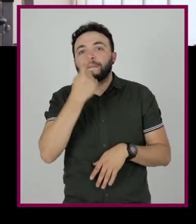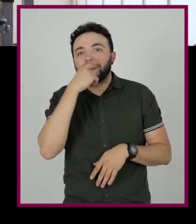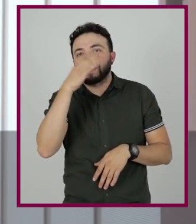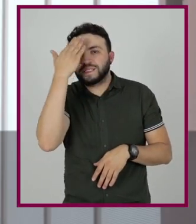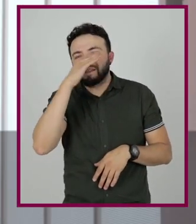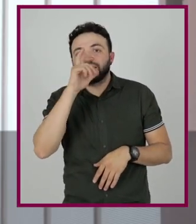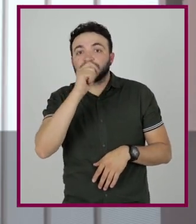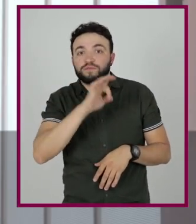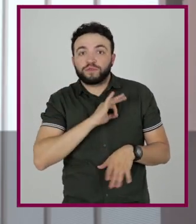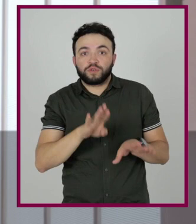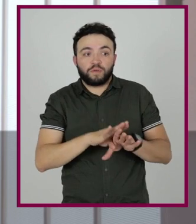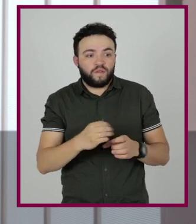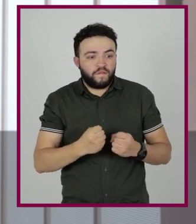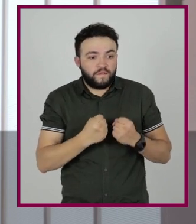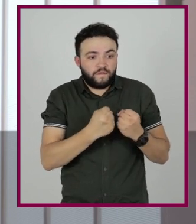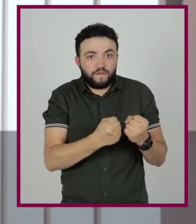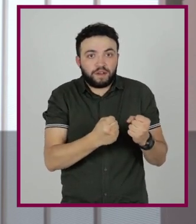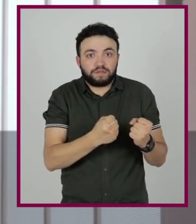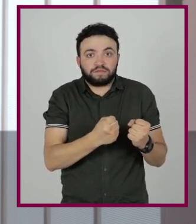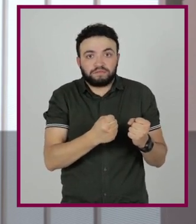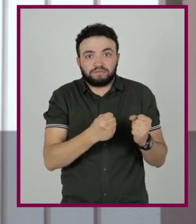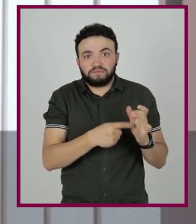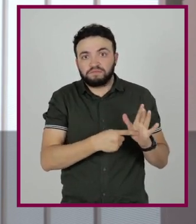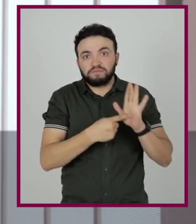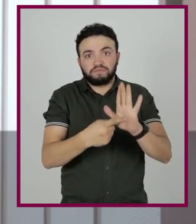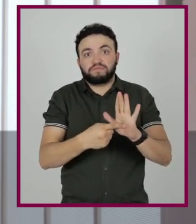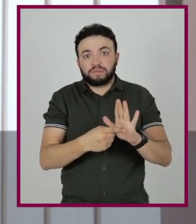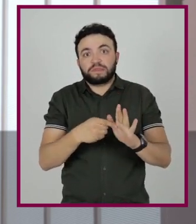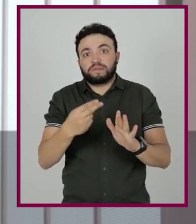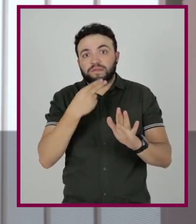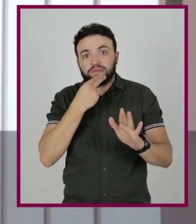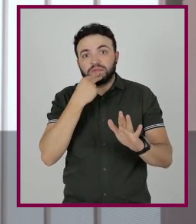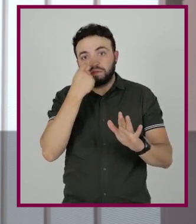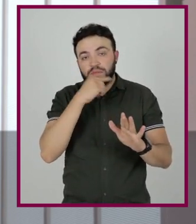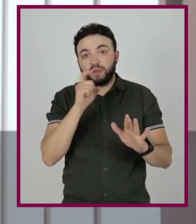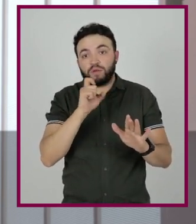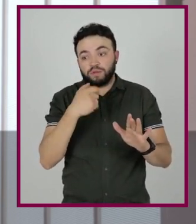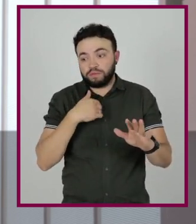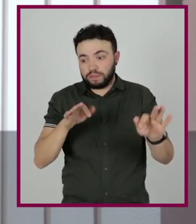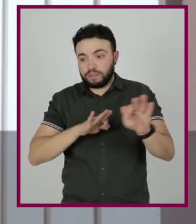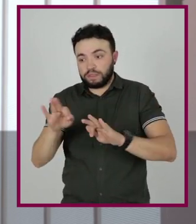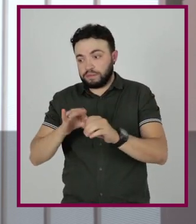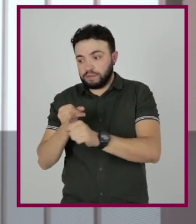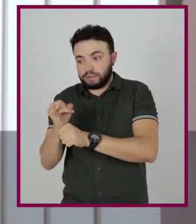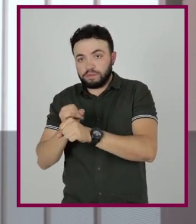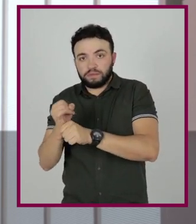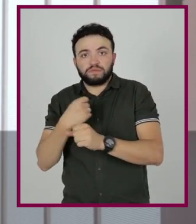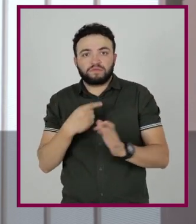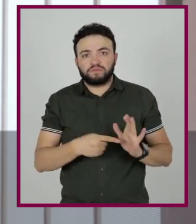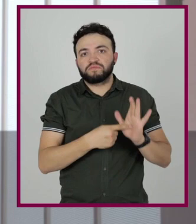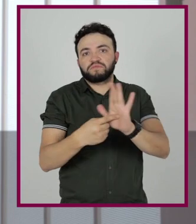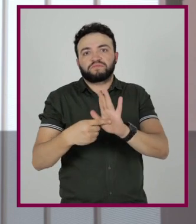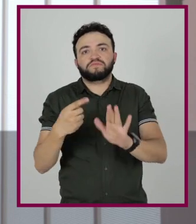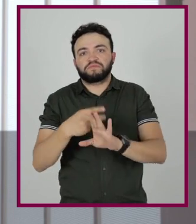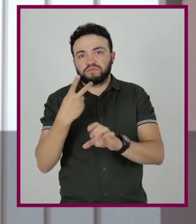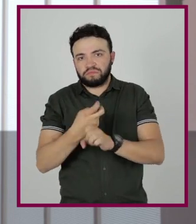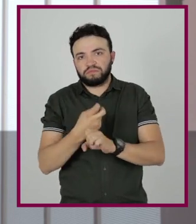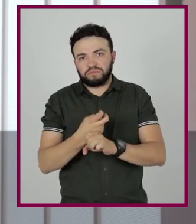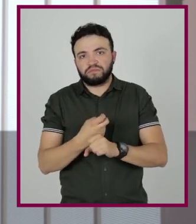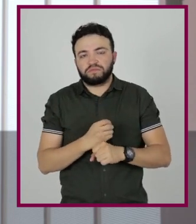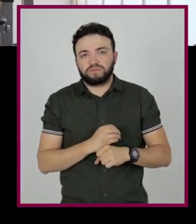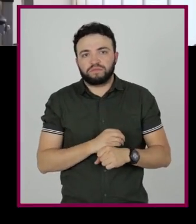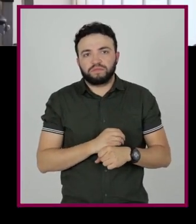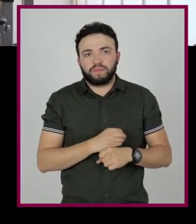estamos analizando tiene fuertes fundamentos y realmente nos va a servir a la hora de sustentar trabajos de investigación o